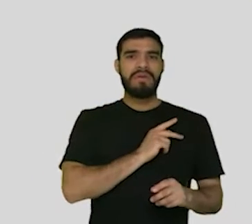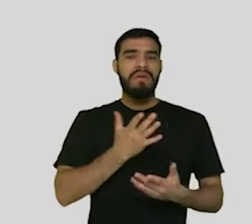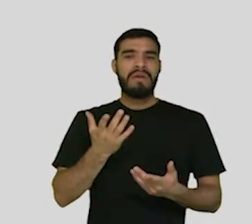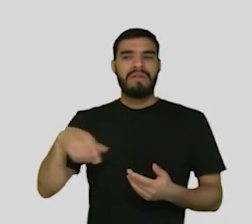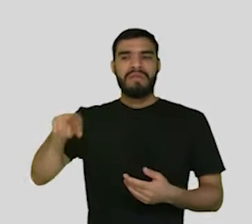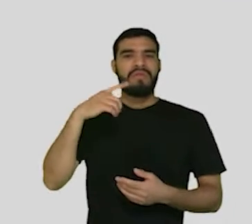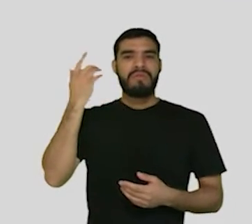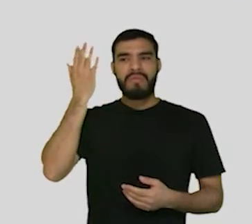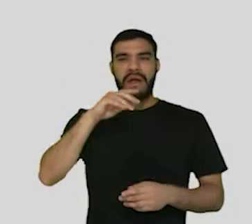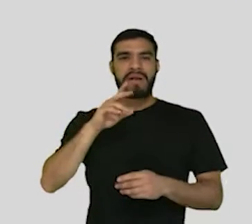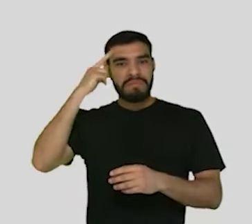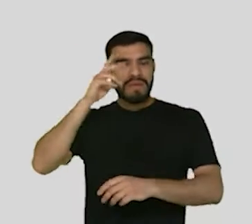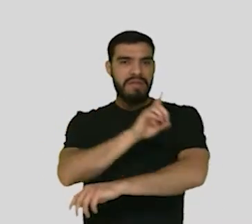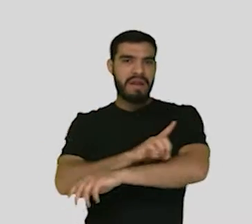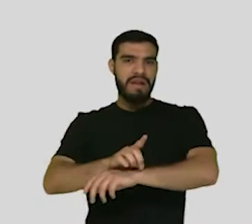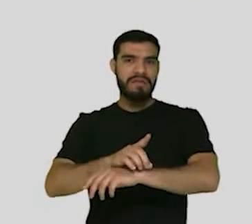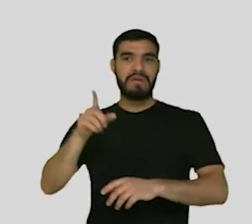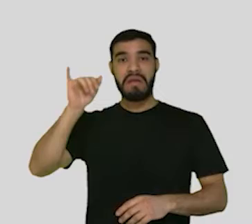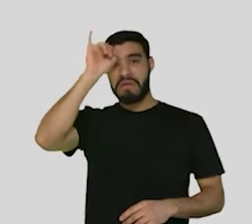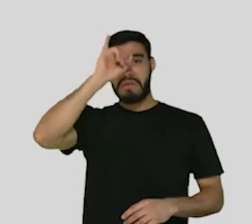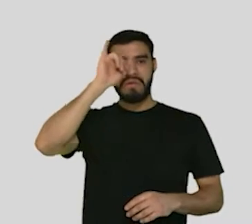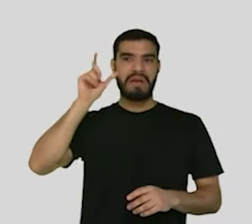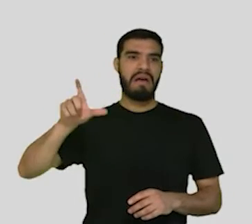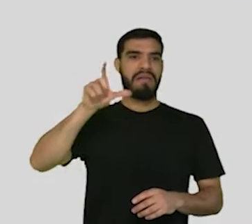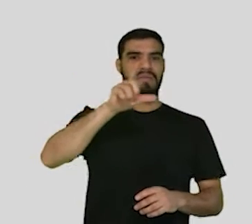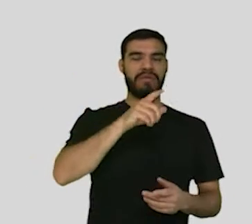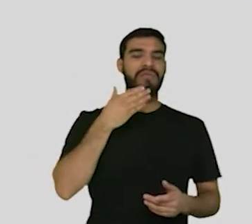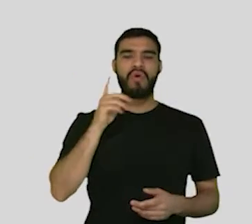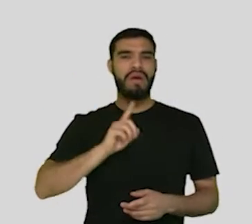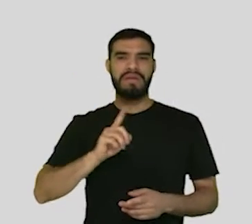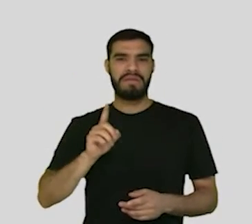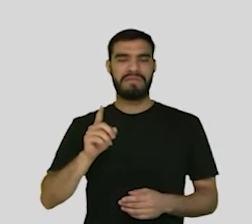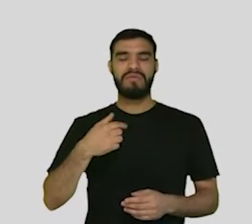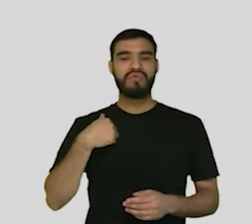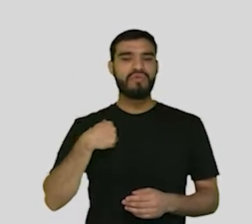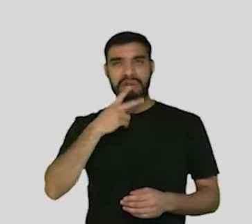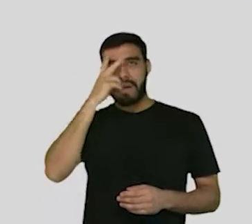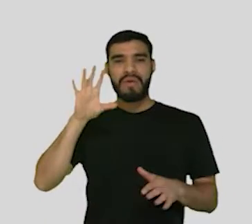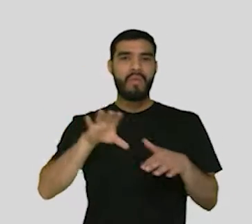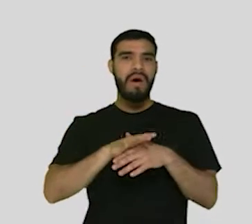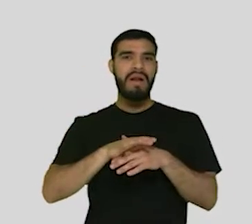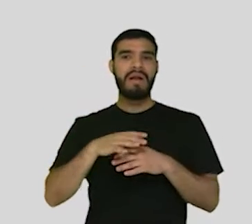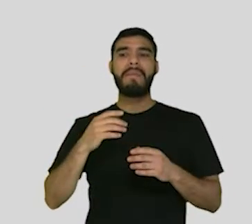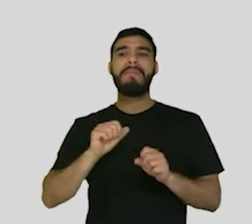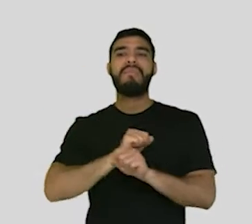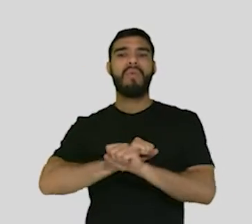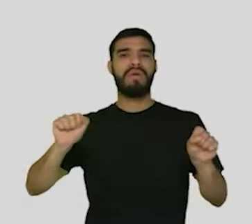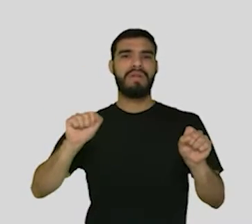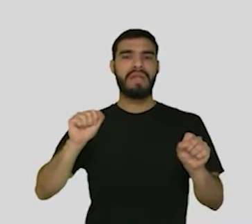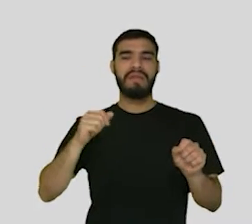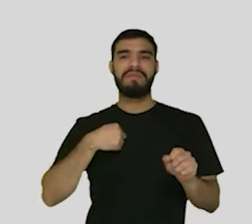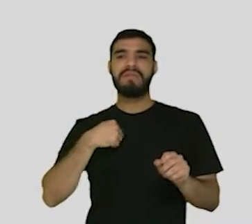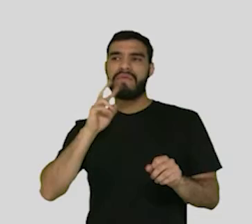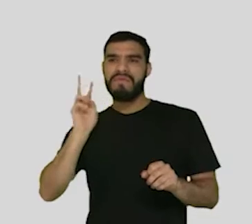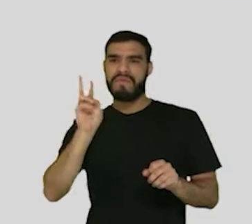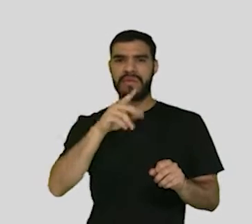moa esa, o recopete, o gapu, y seguro jape. Japeba ningún pejeta oye evagina identidad ideología